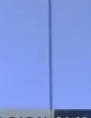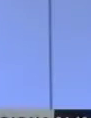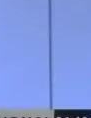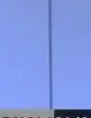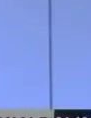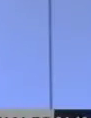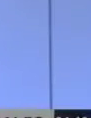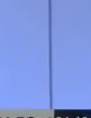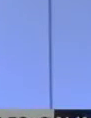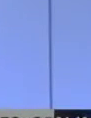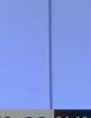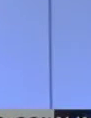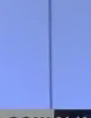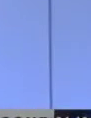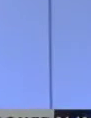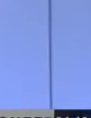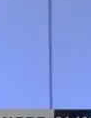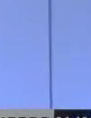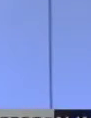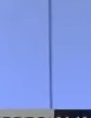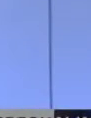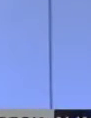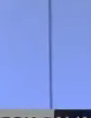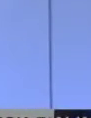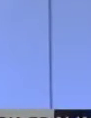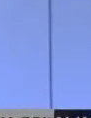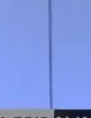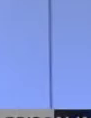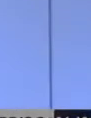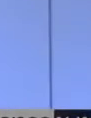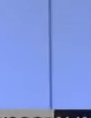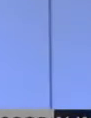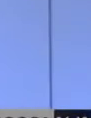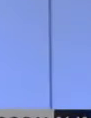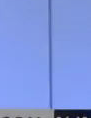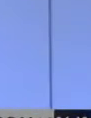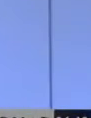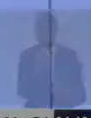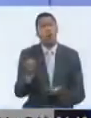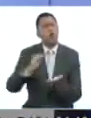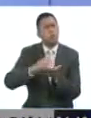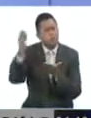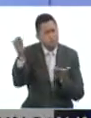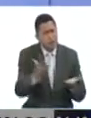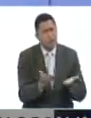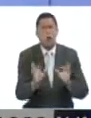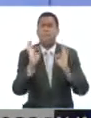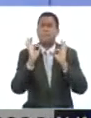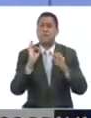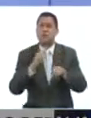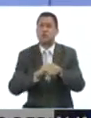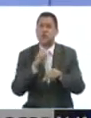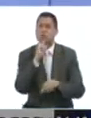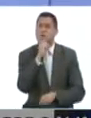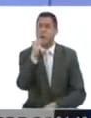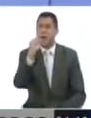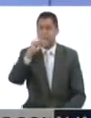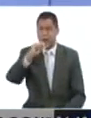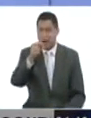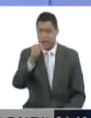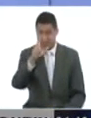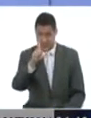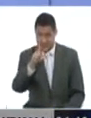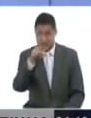4:46 minutos de la tarde, nosotros continuamos aquí con más de Noticias Globovisión Salud y le vamos a dar la bienvenida a un especialista, es el doctor Ángel Cermeño